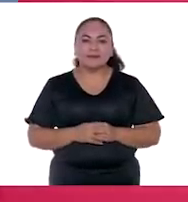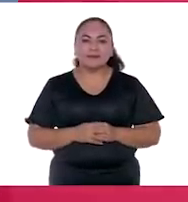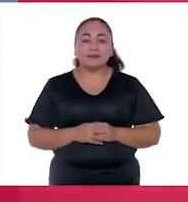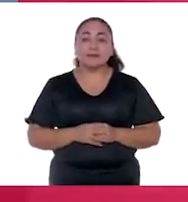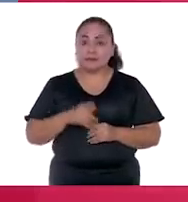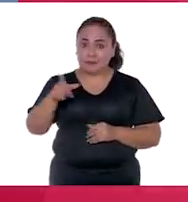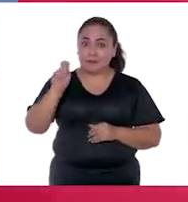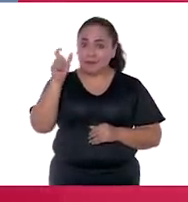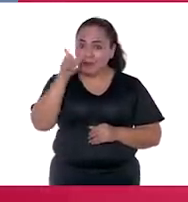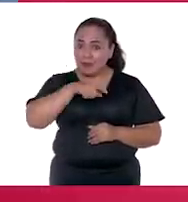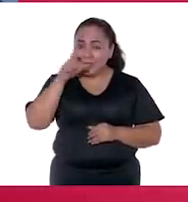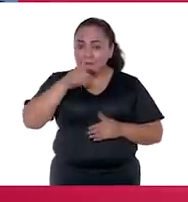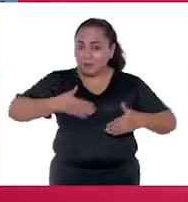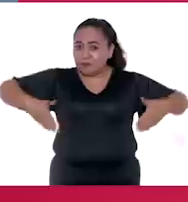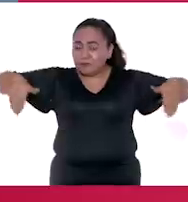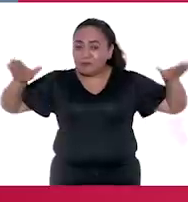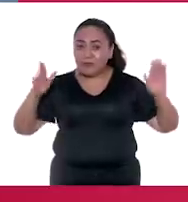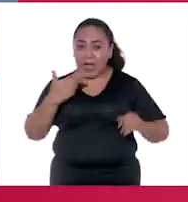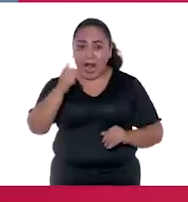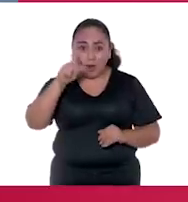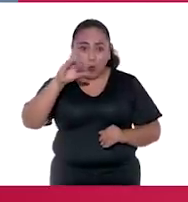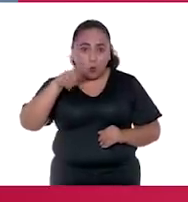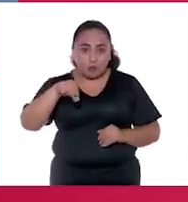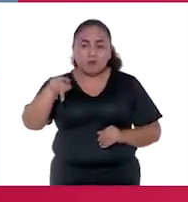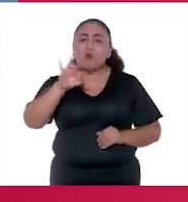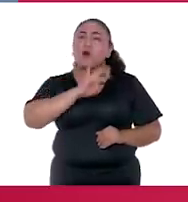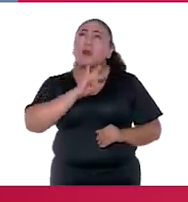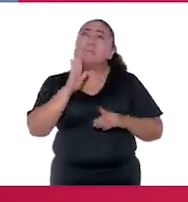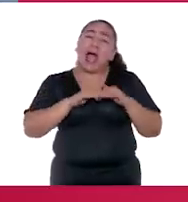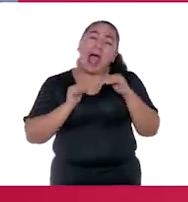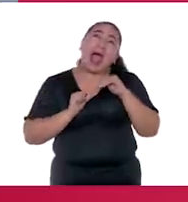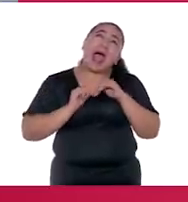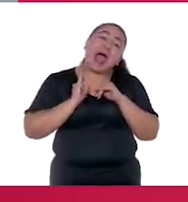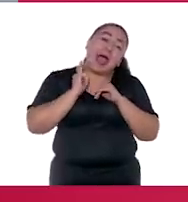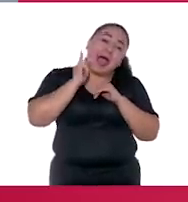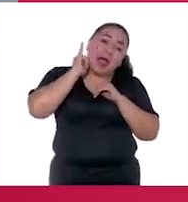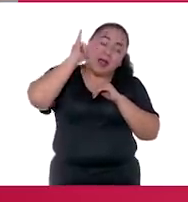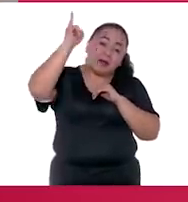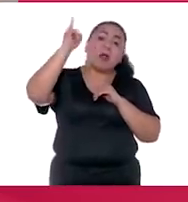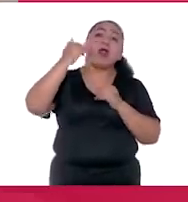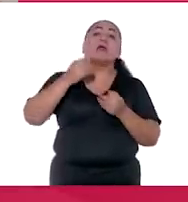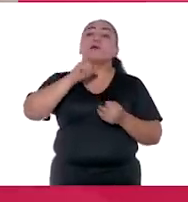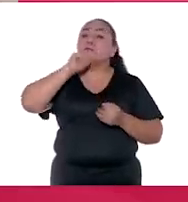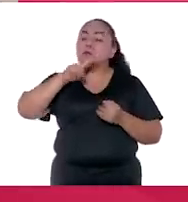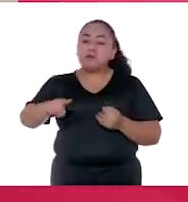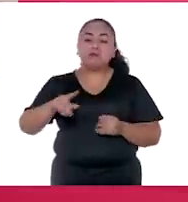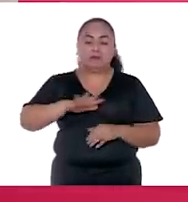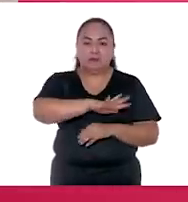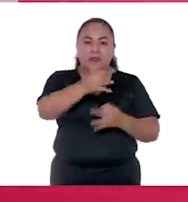El halcón cola roja puede vivir tanto en la alta montaña como en las planicies desérticas.